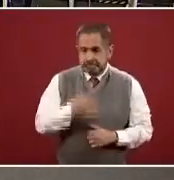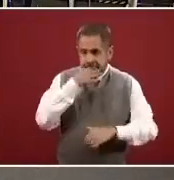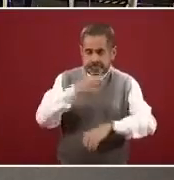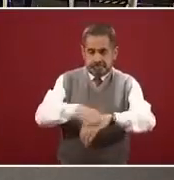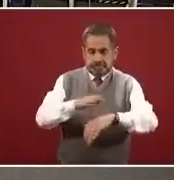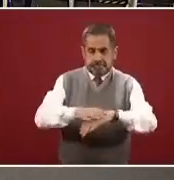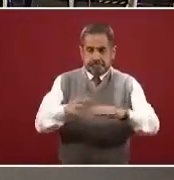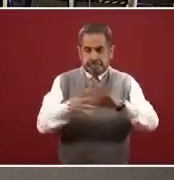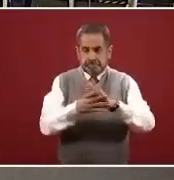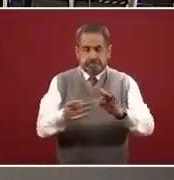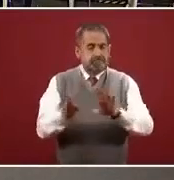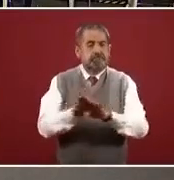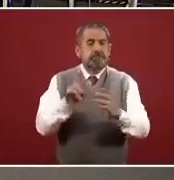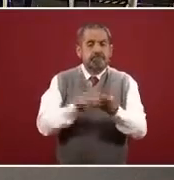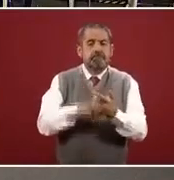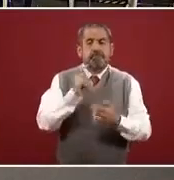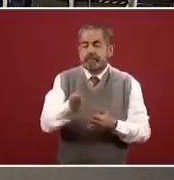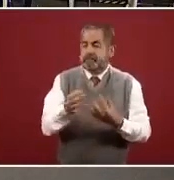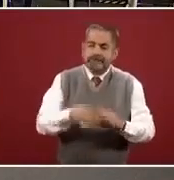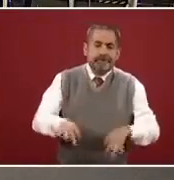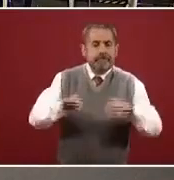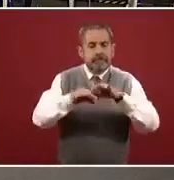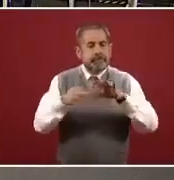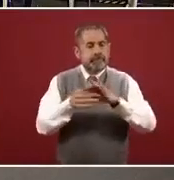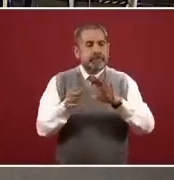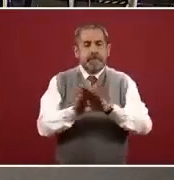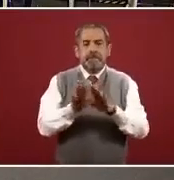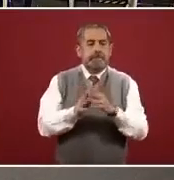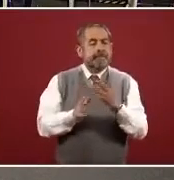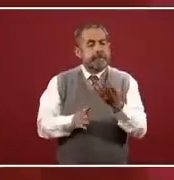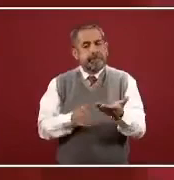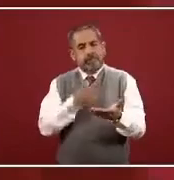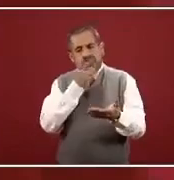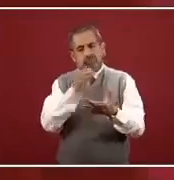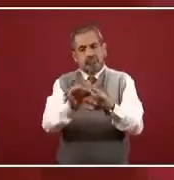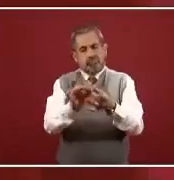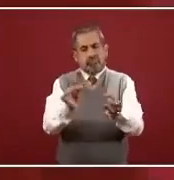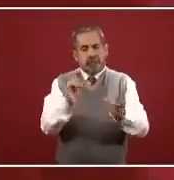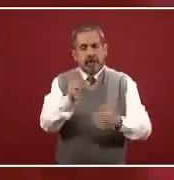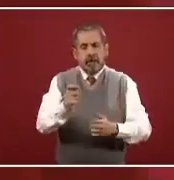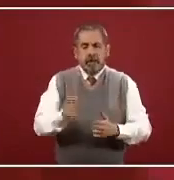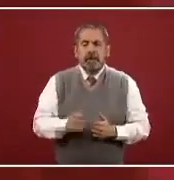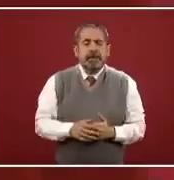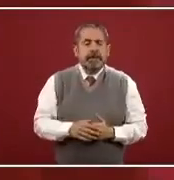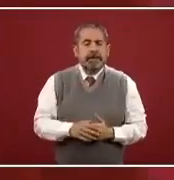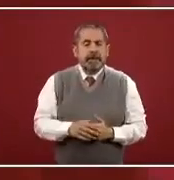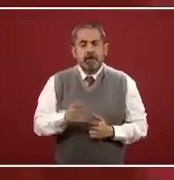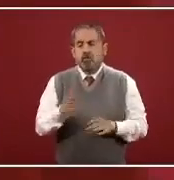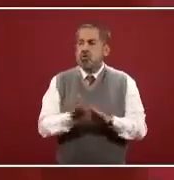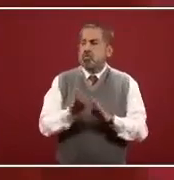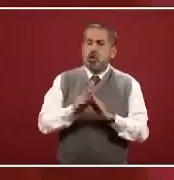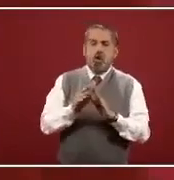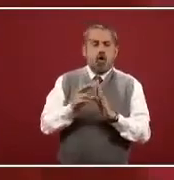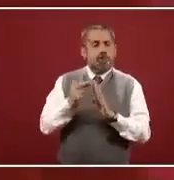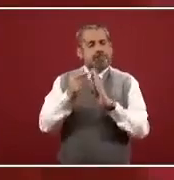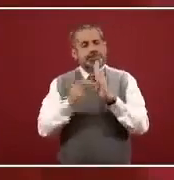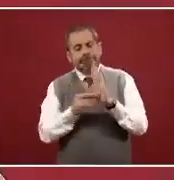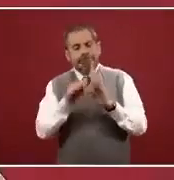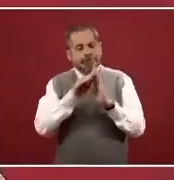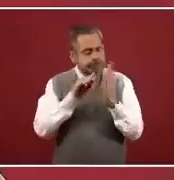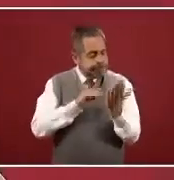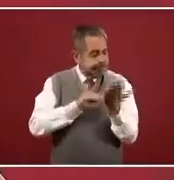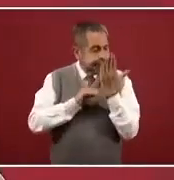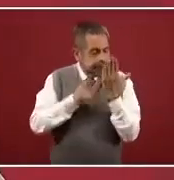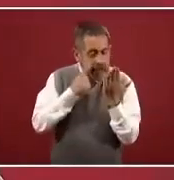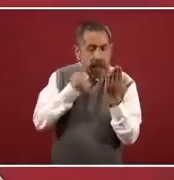se realiza, o sea, es muy importante tomar este dato y ver el marco en el cual se encuentra el dato. No